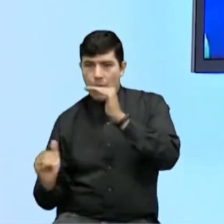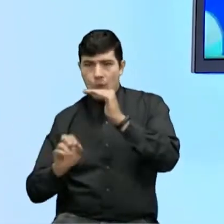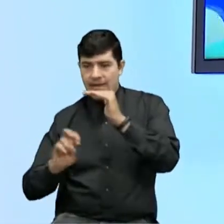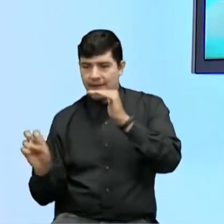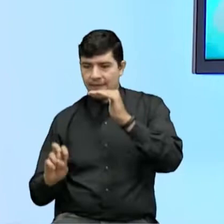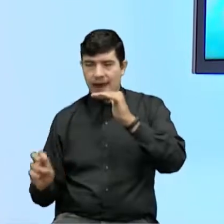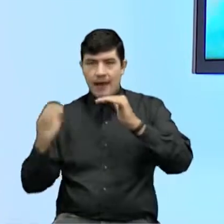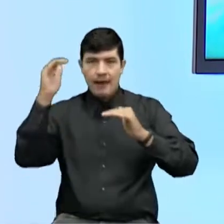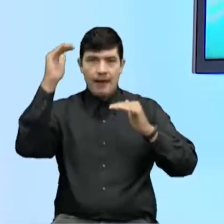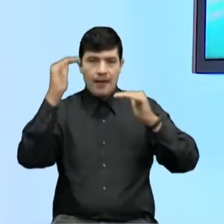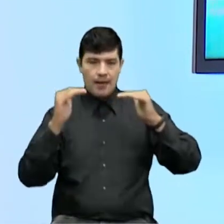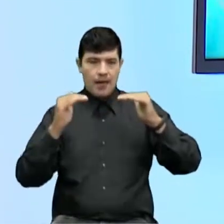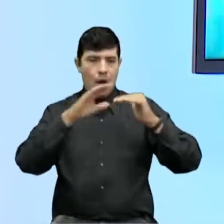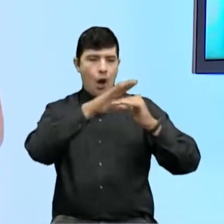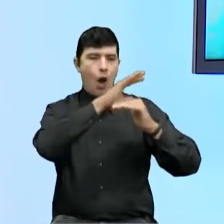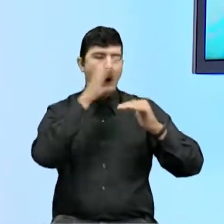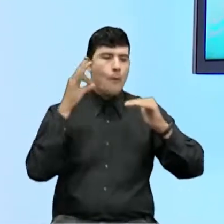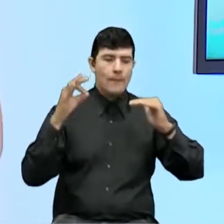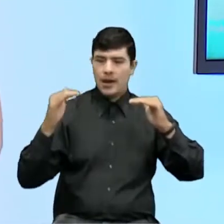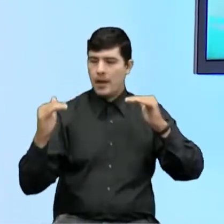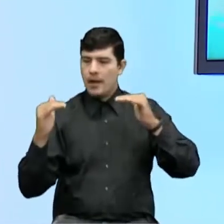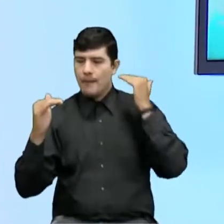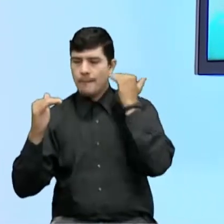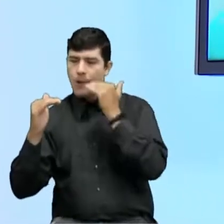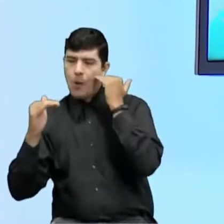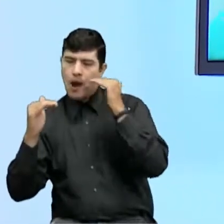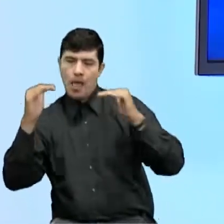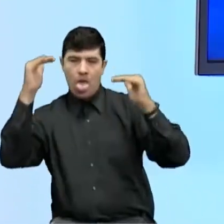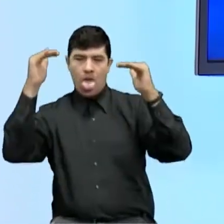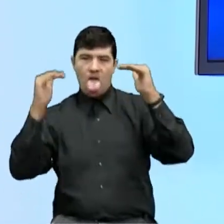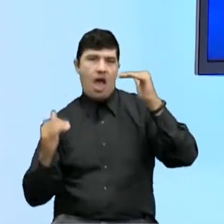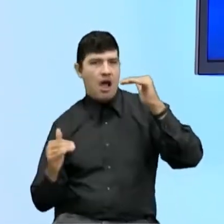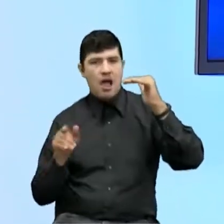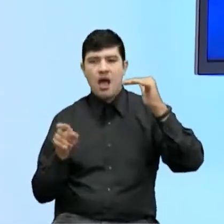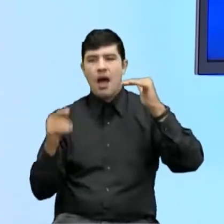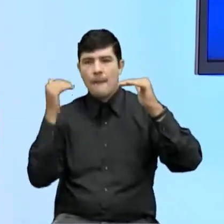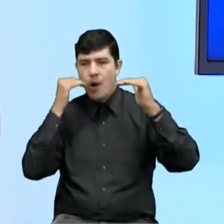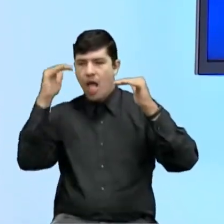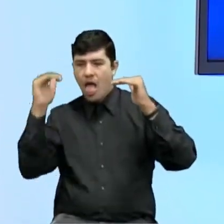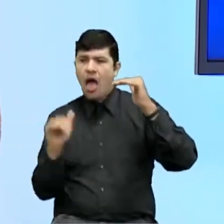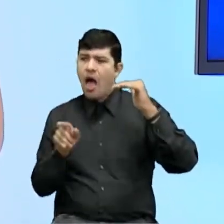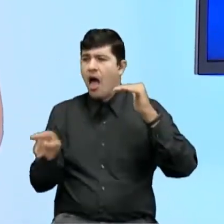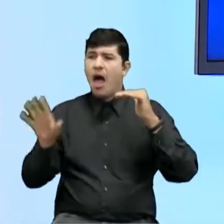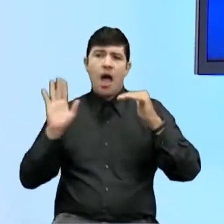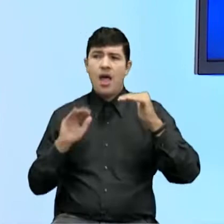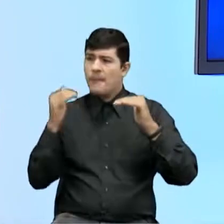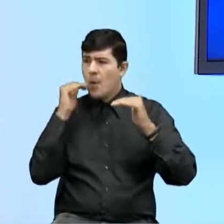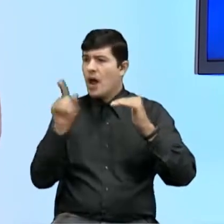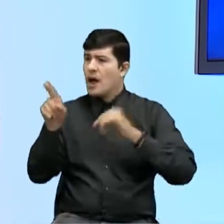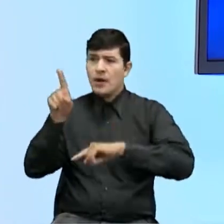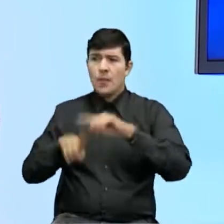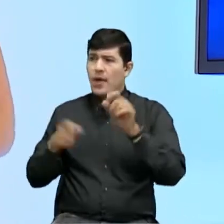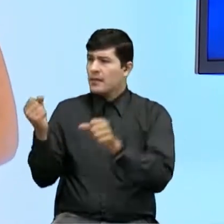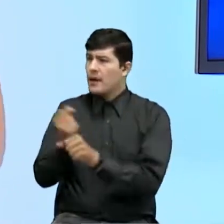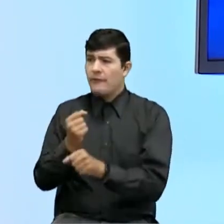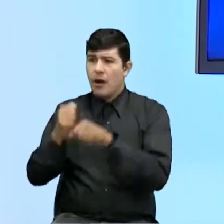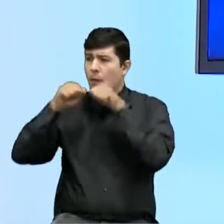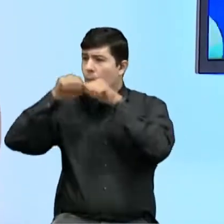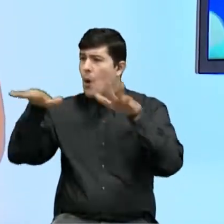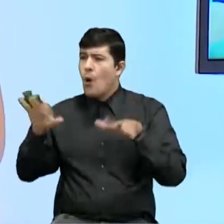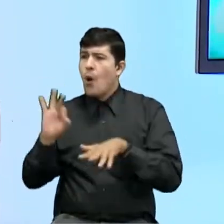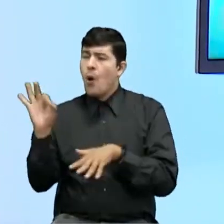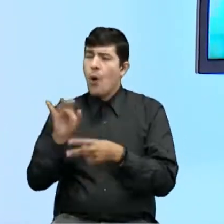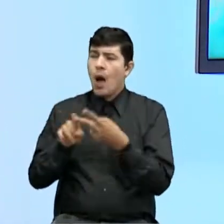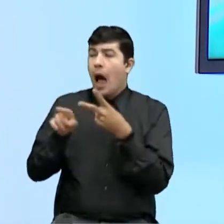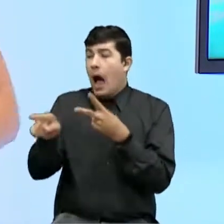a las mujeres. Entonces, no, que porque son mujeres, entonces no pueden, no sé, trabajar en un cargo público. Que correcto. Porque